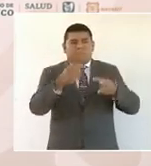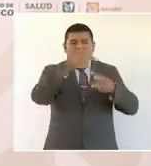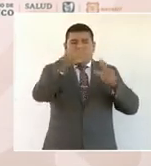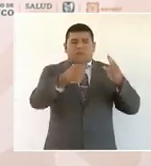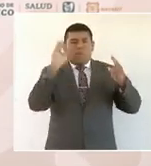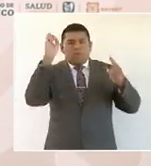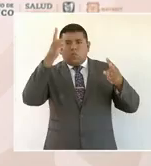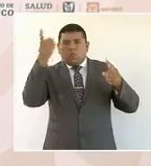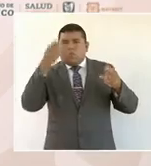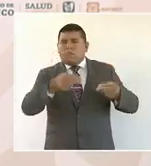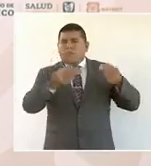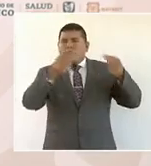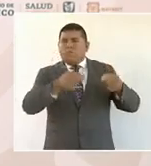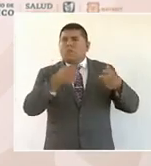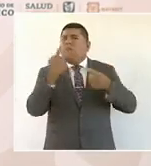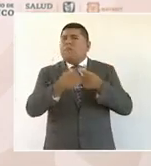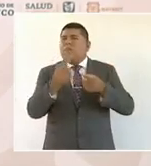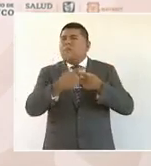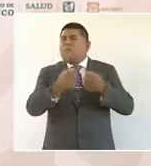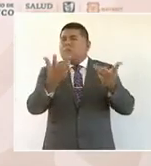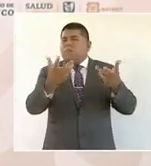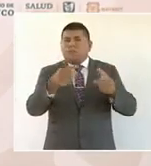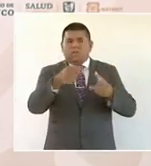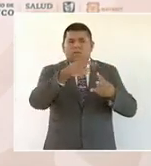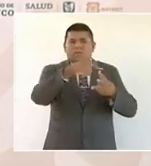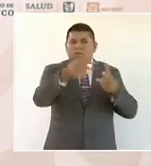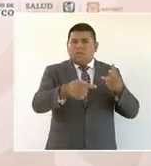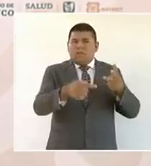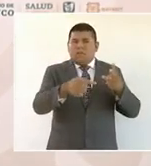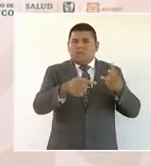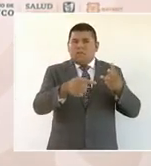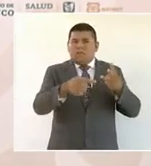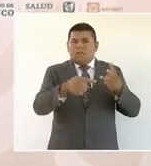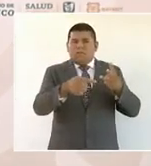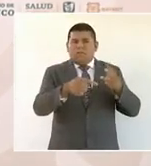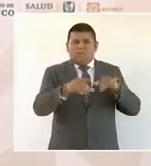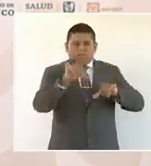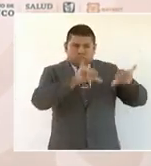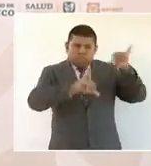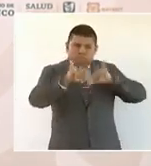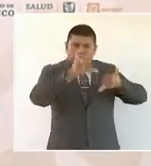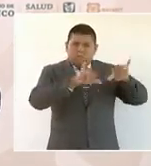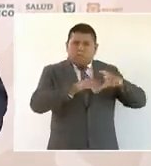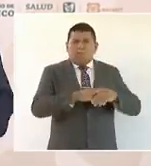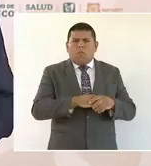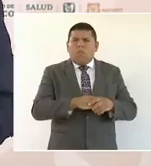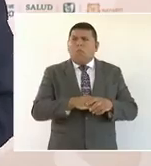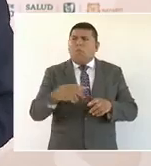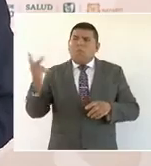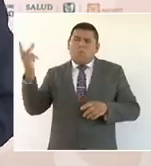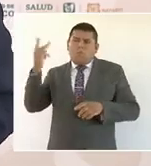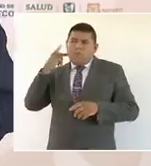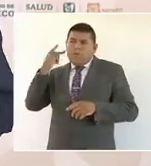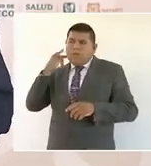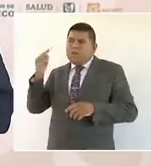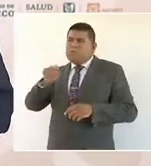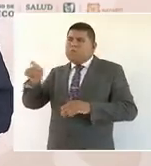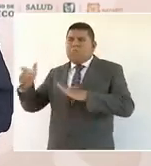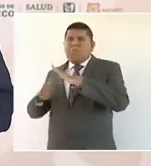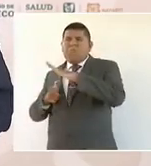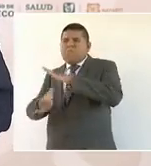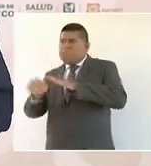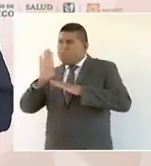esas empresas distribuidoras? Porque ni siquiera eran laboratorios. Puro político corrupto.